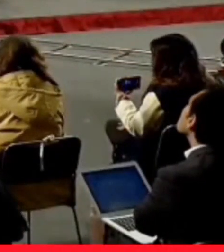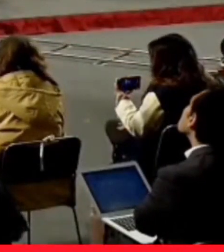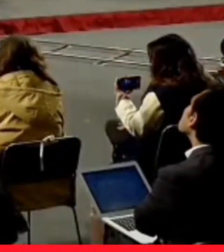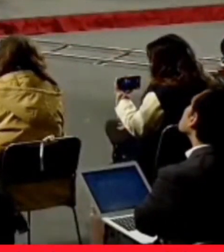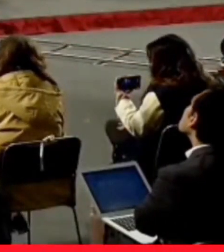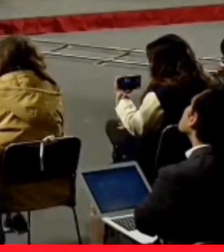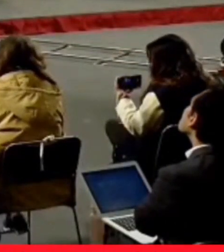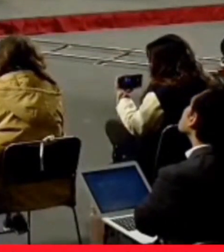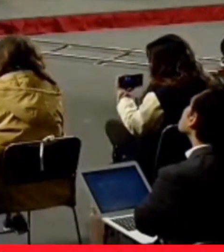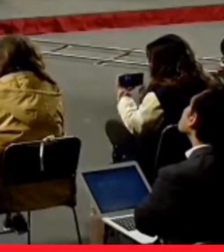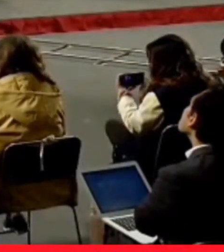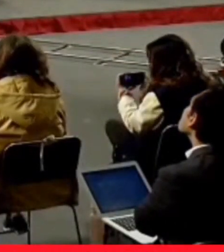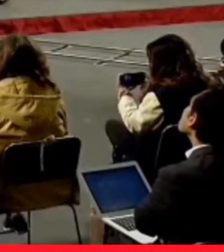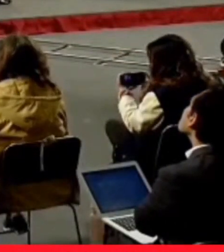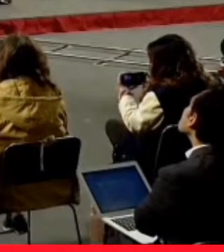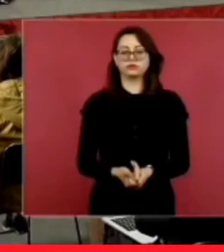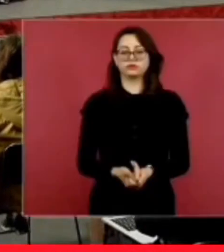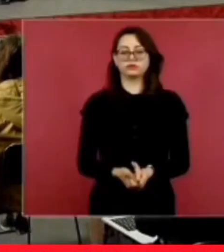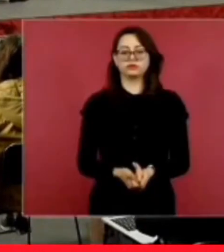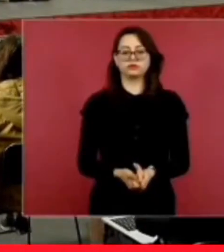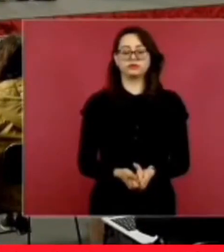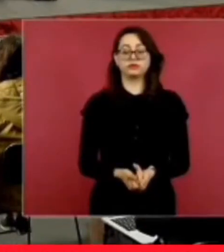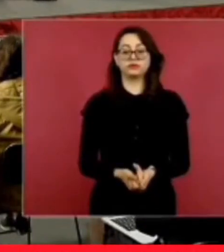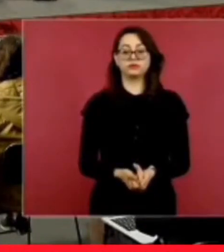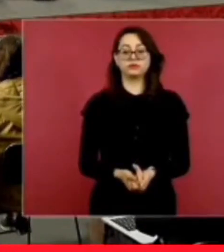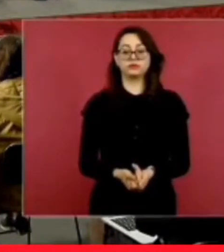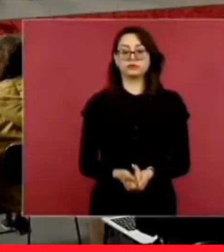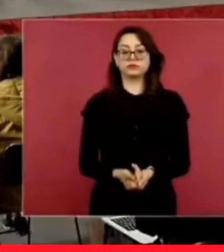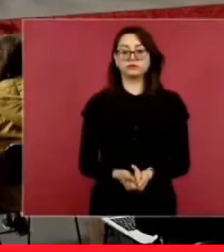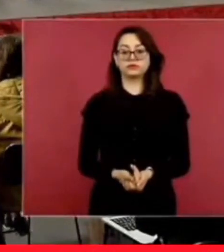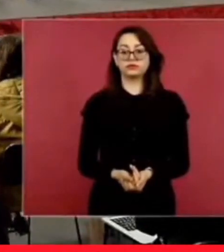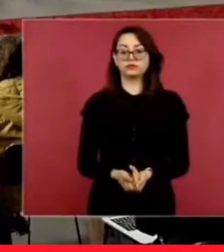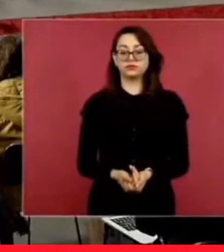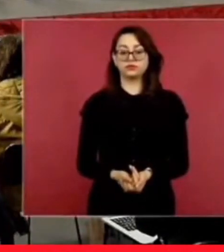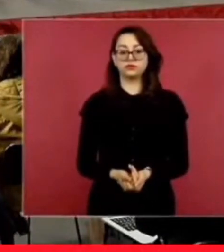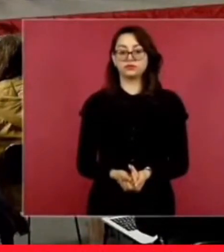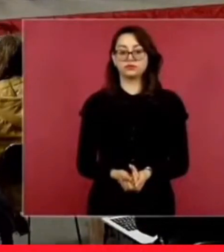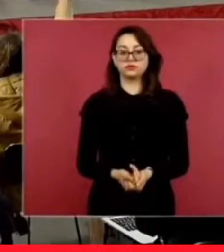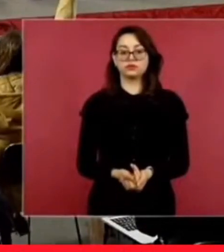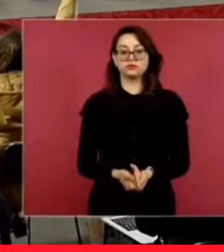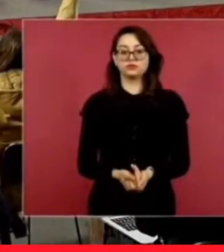Gracias. Muy bien.